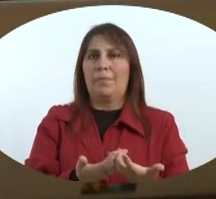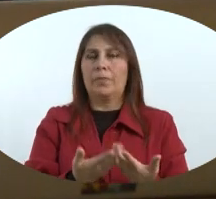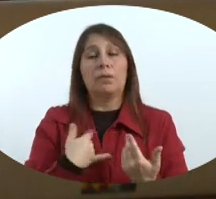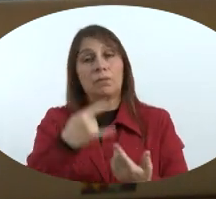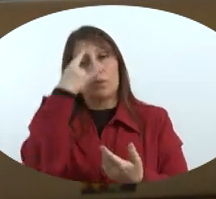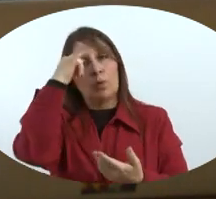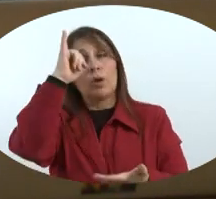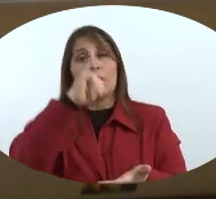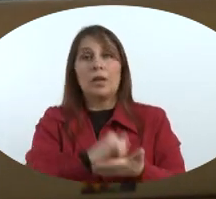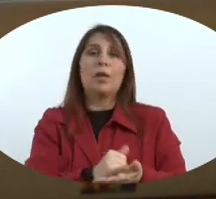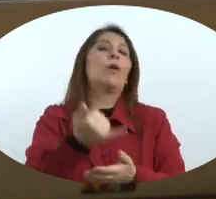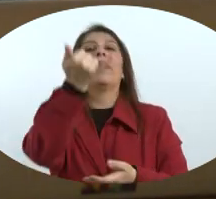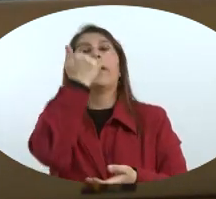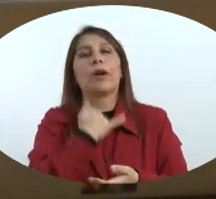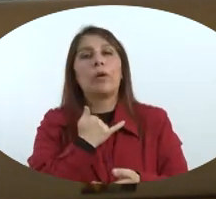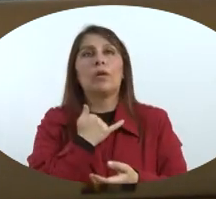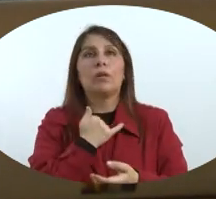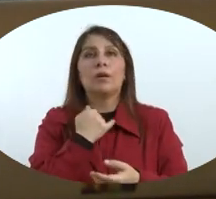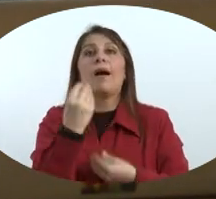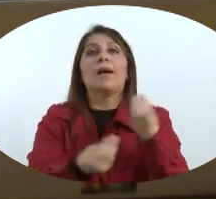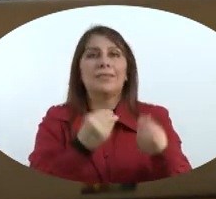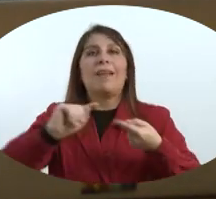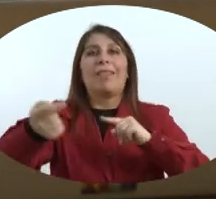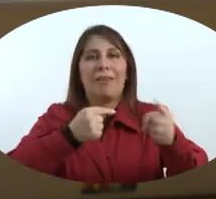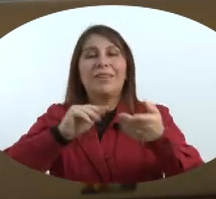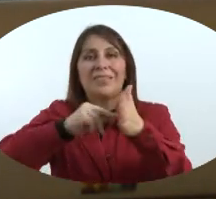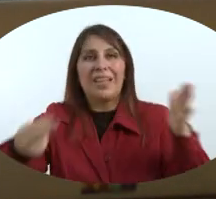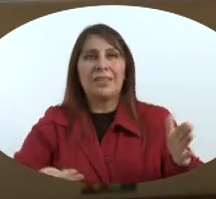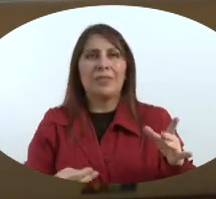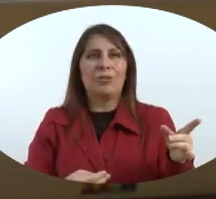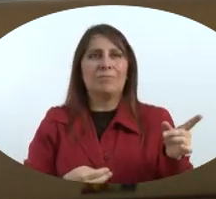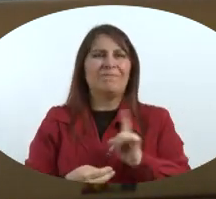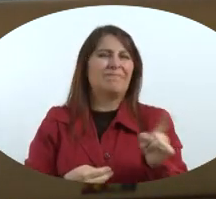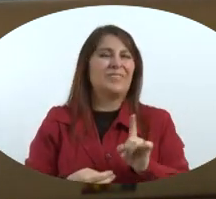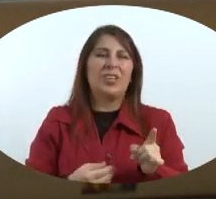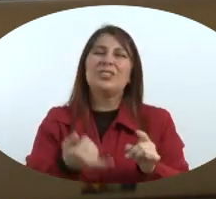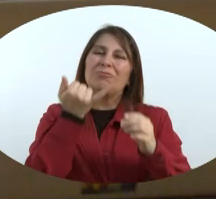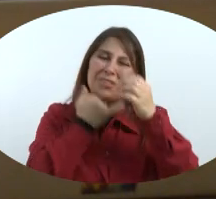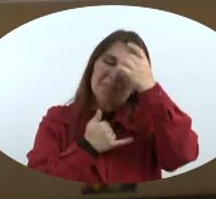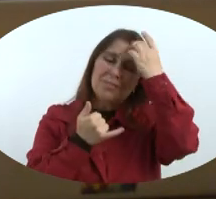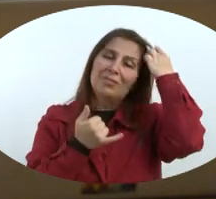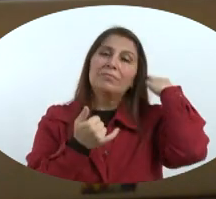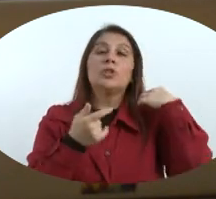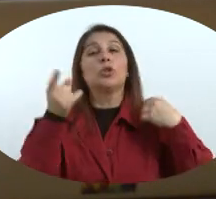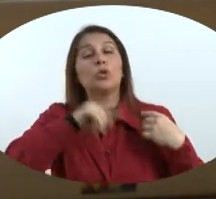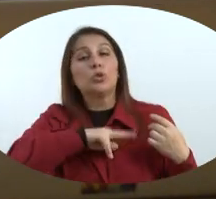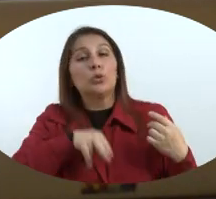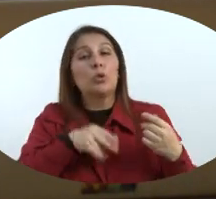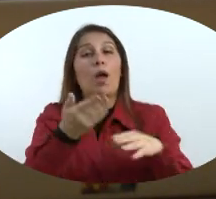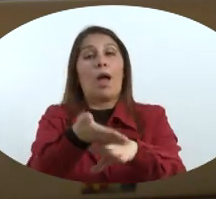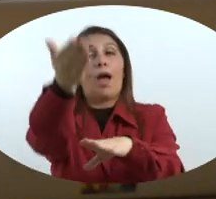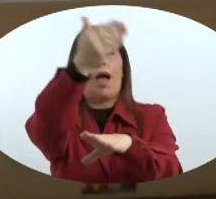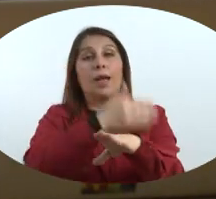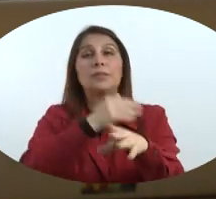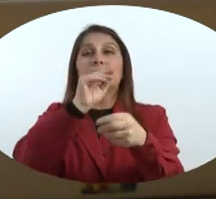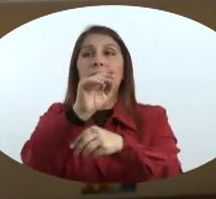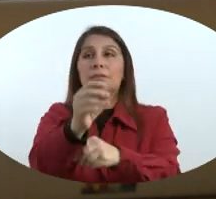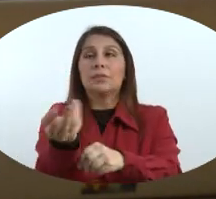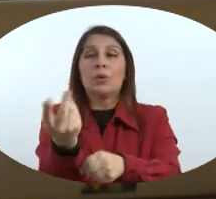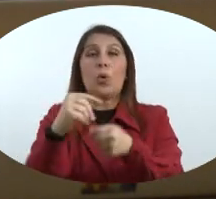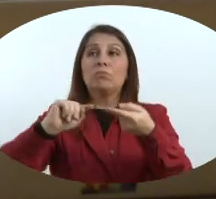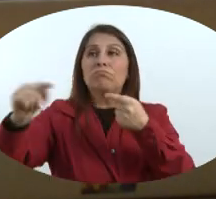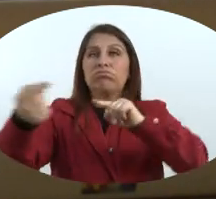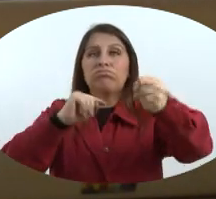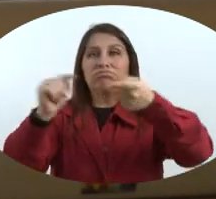fue un error caer en el debate técnico nosotros deberíamos liderar un debate político con la sociedad colombiana